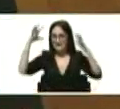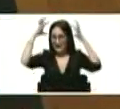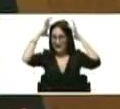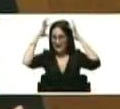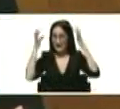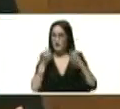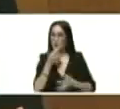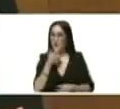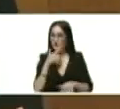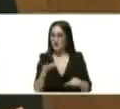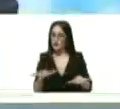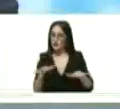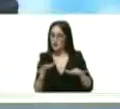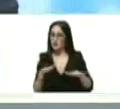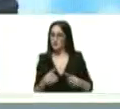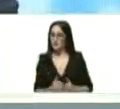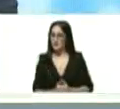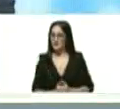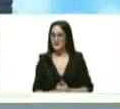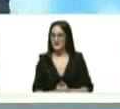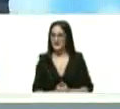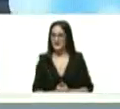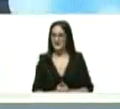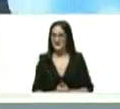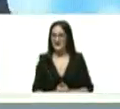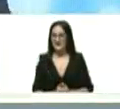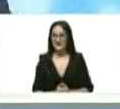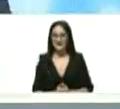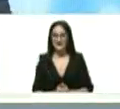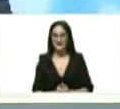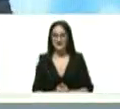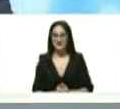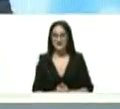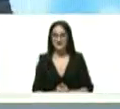¿verdad? Bueno, fíjense ustedes,